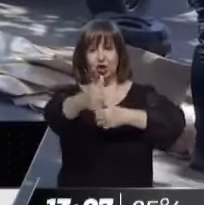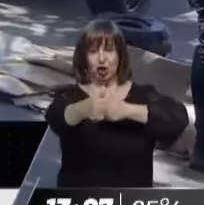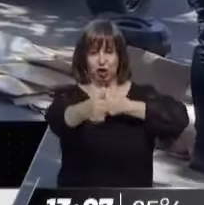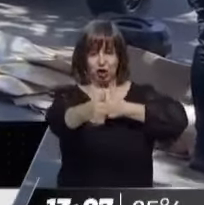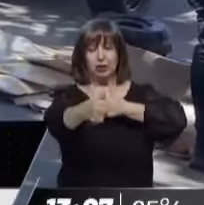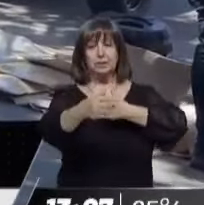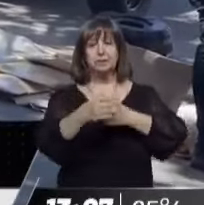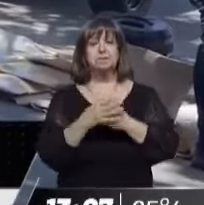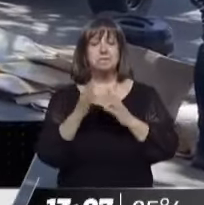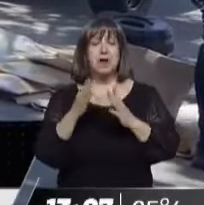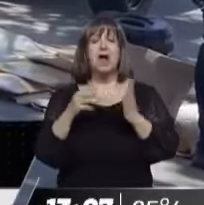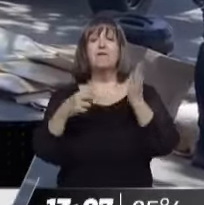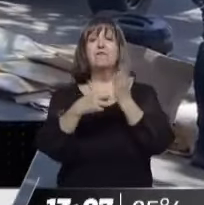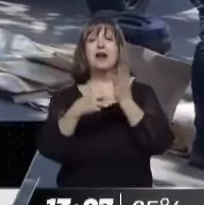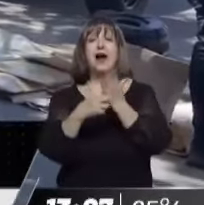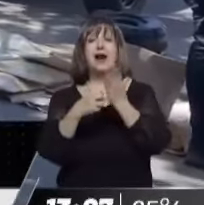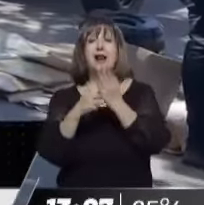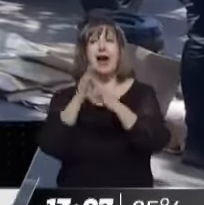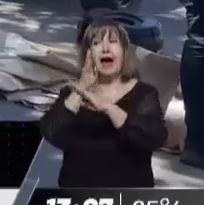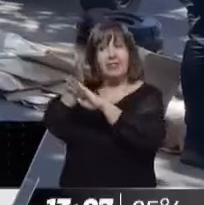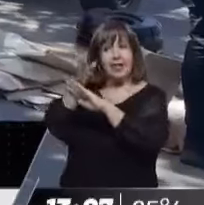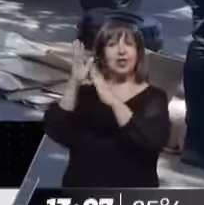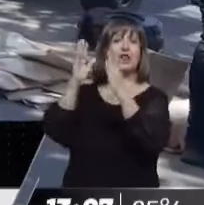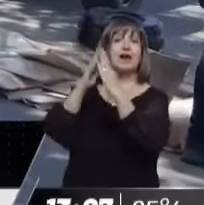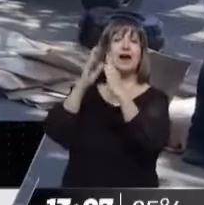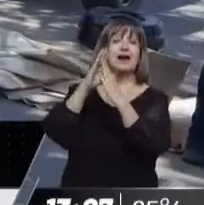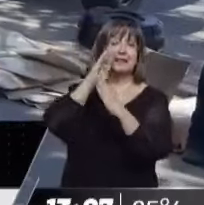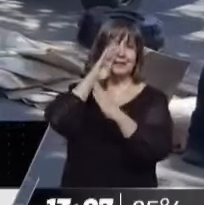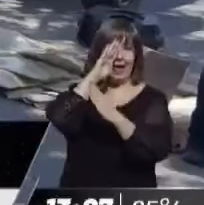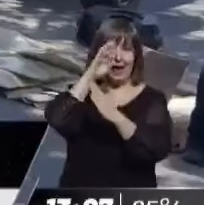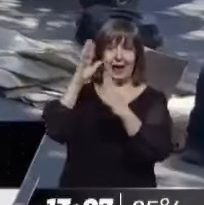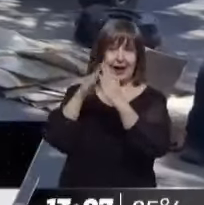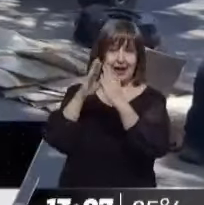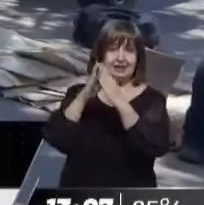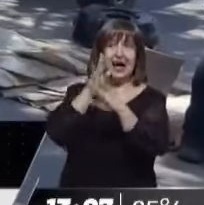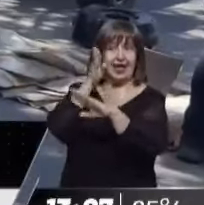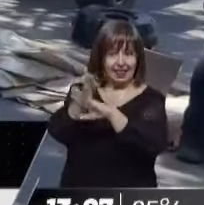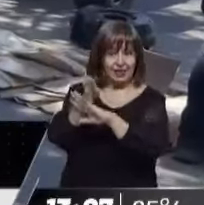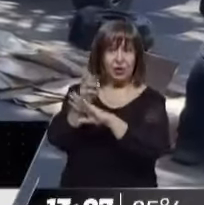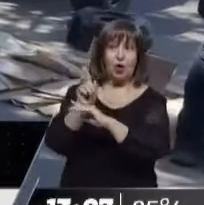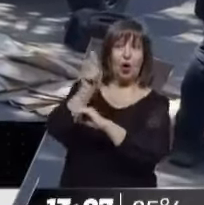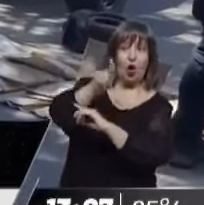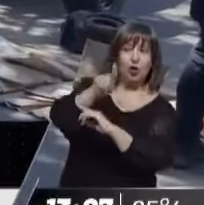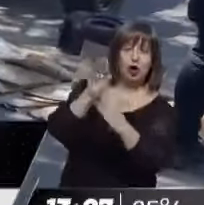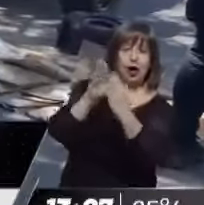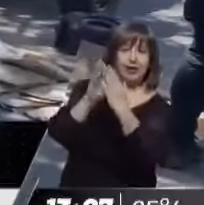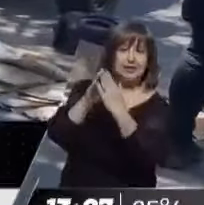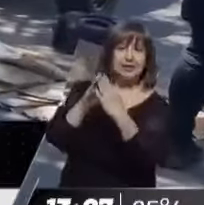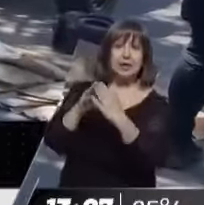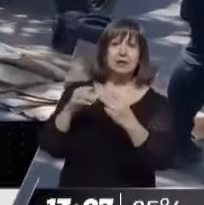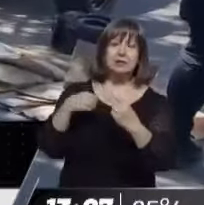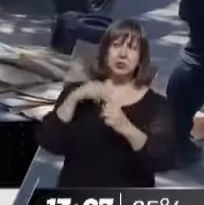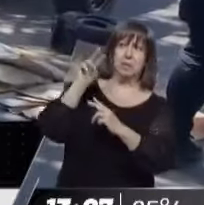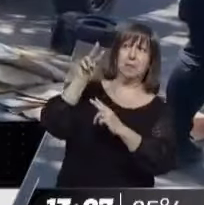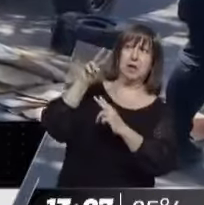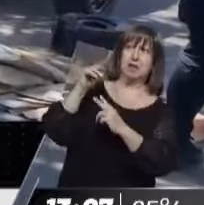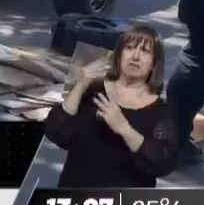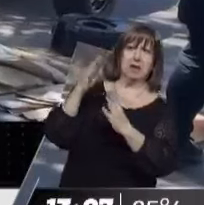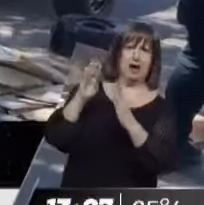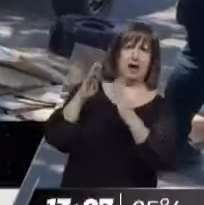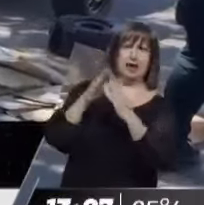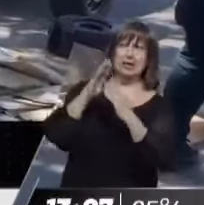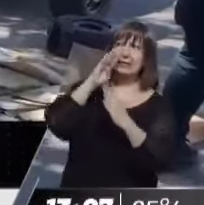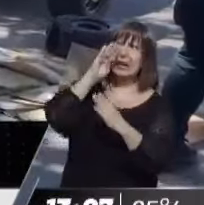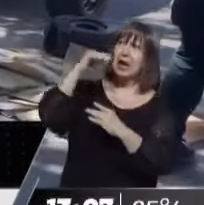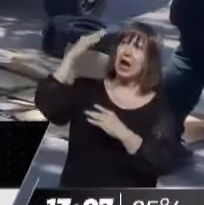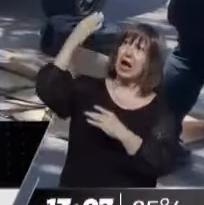que, nada, esa es la situación, tranquilidad. Lo que me llamó la atención es las cámaras de seguridad y lo que significaba esta